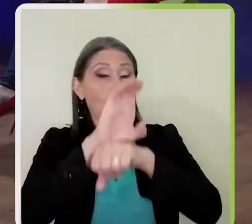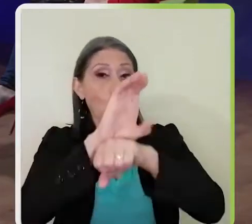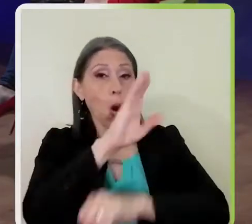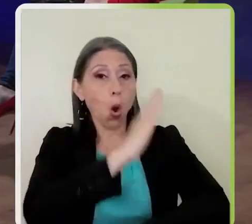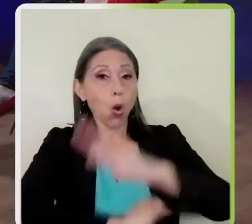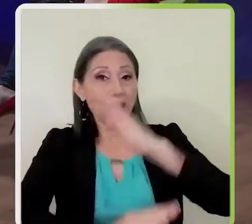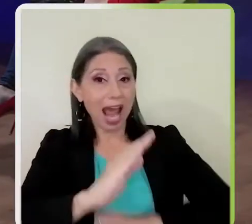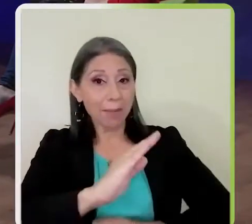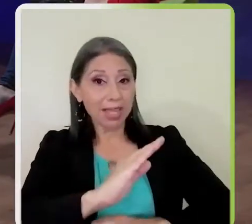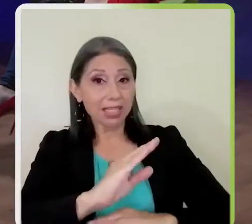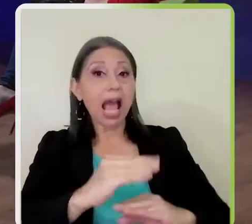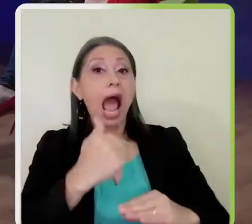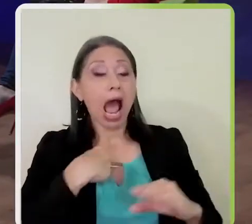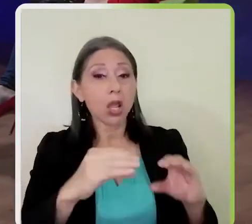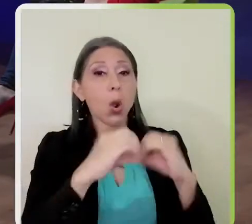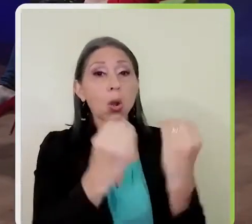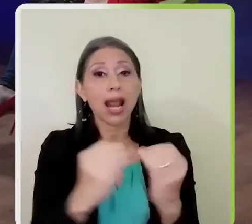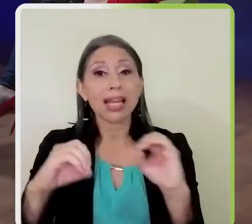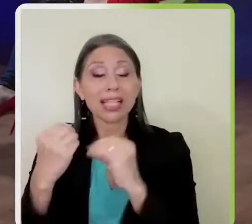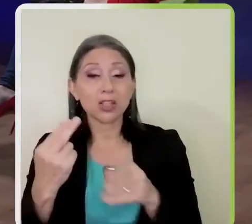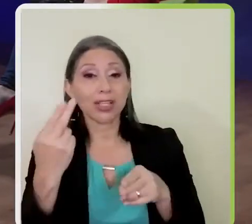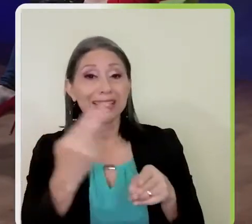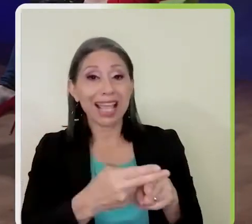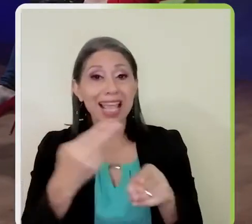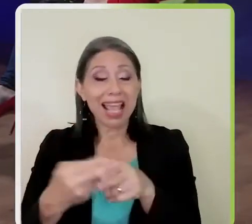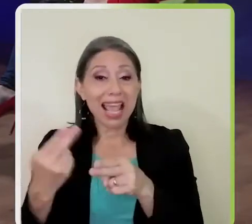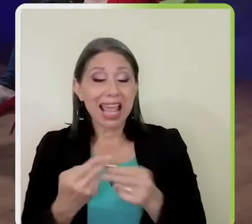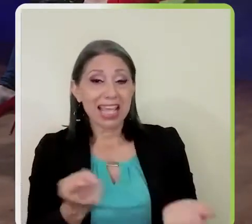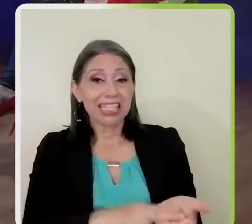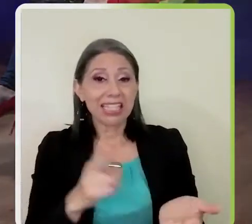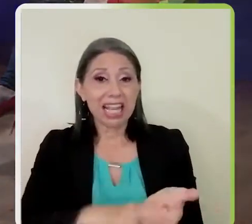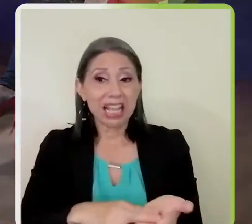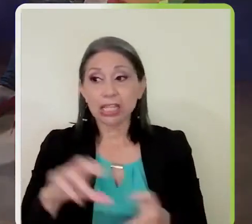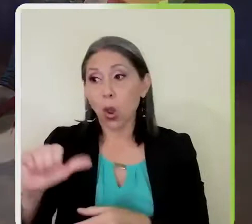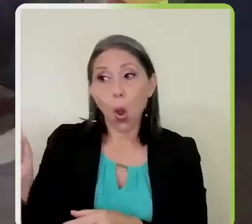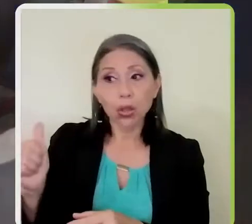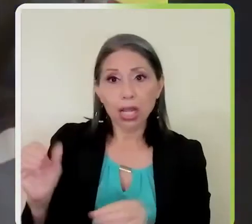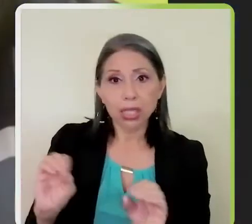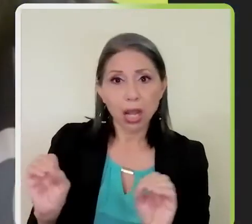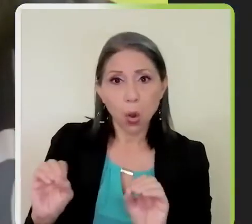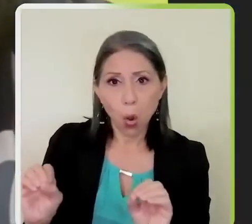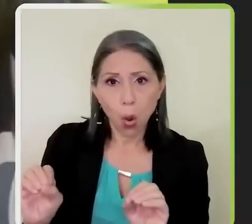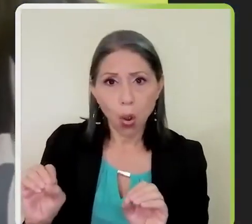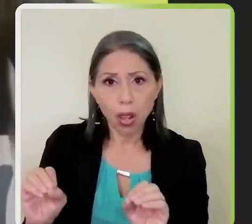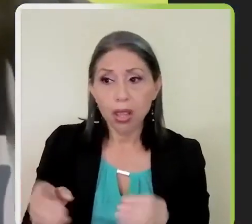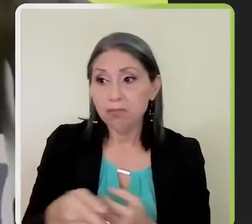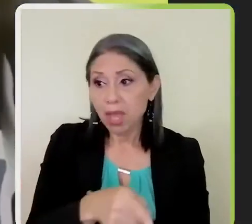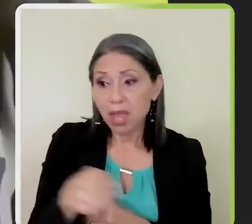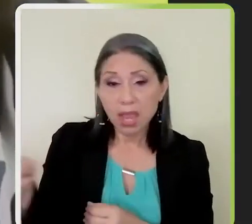organizaciones inscritas y aquellas que no lo estén, y las personas que no lo están, las que no están